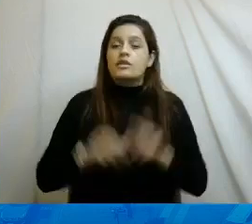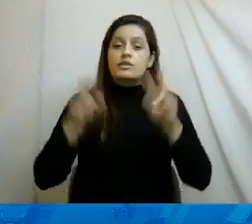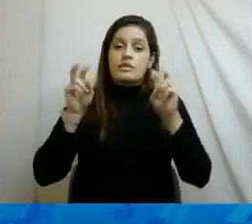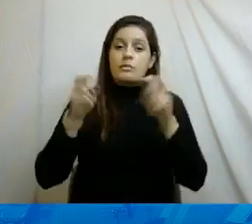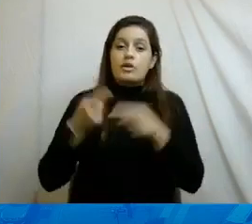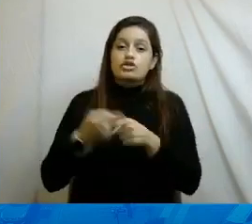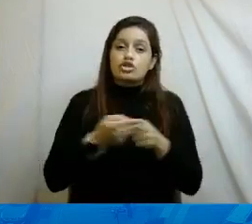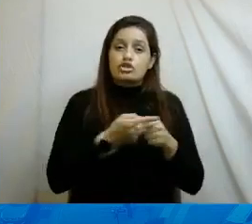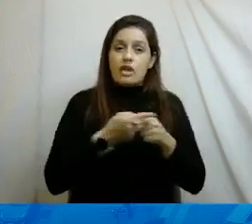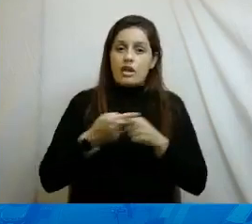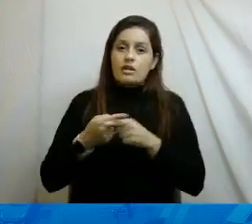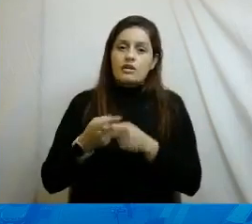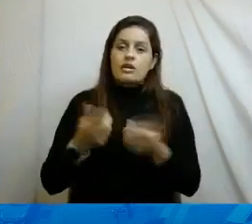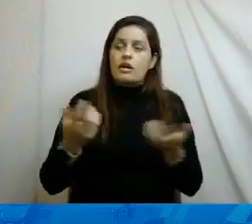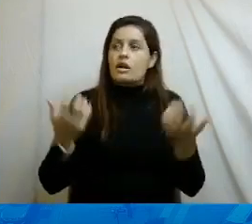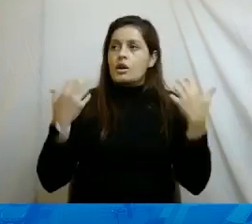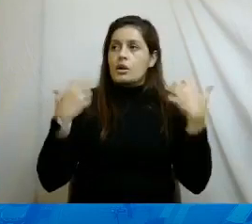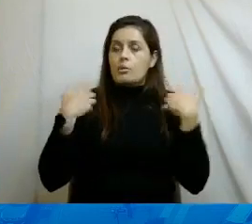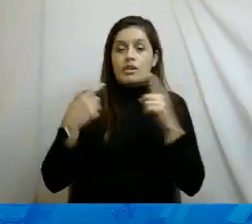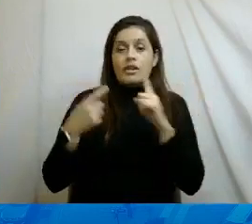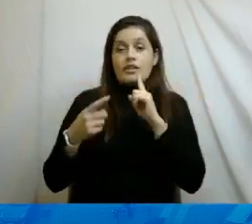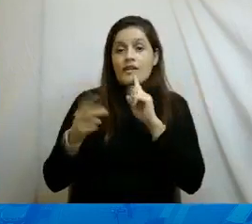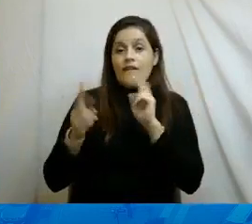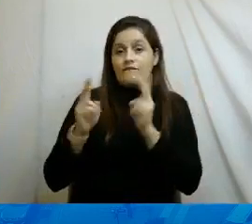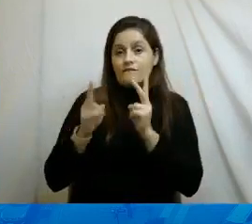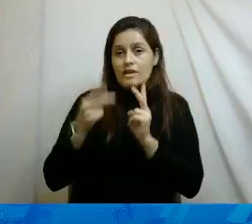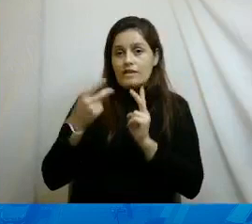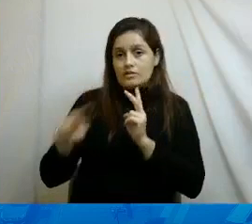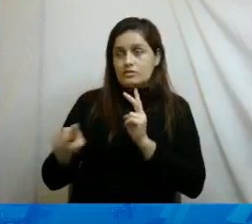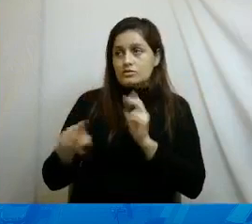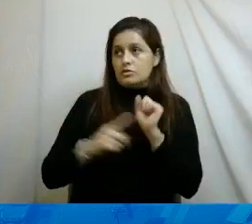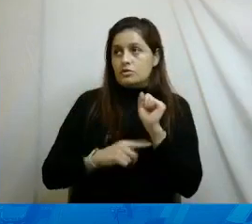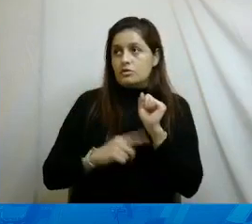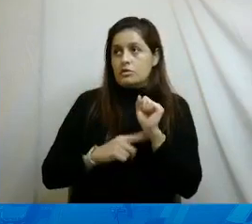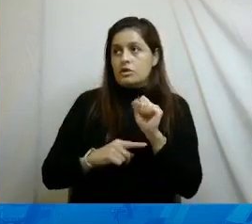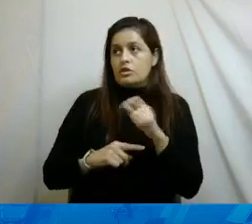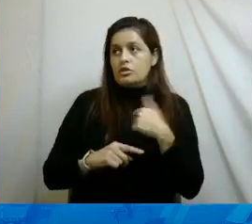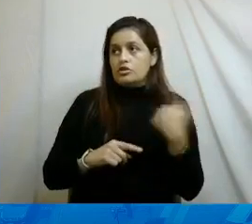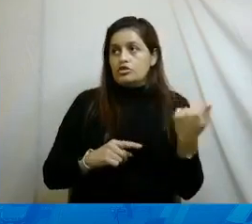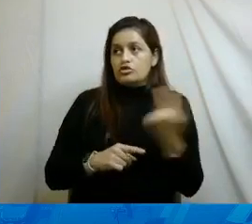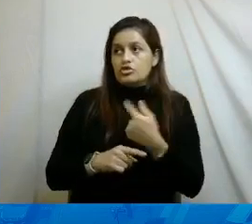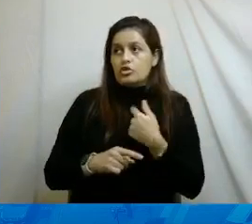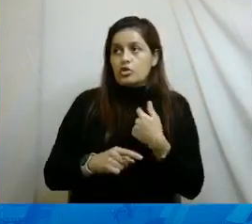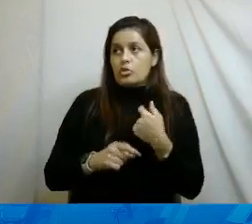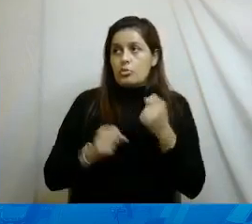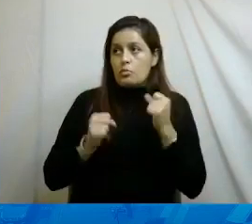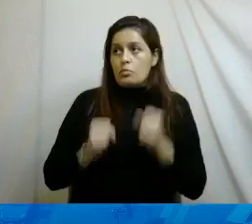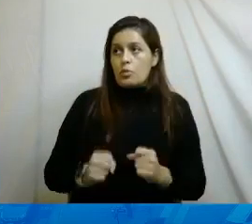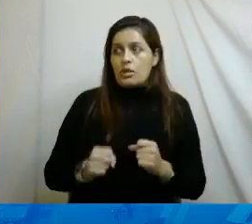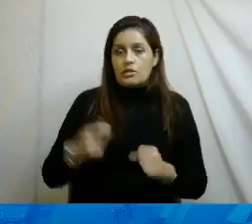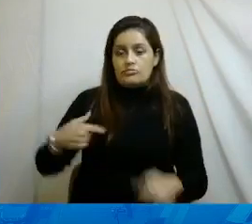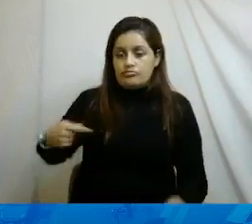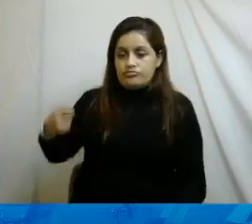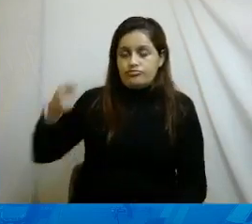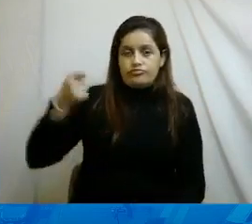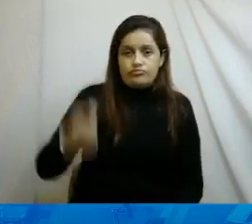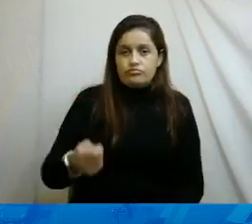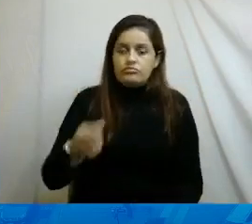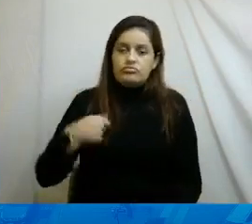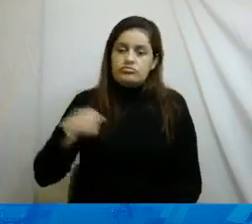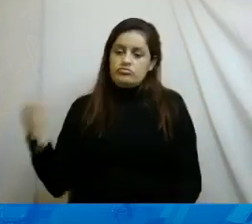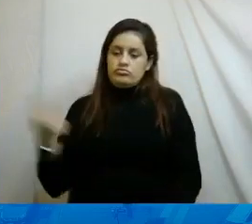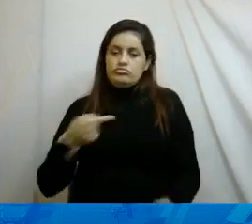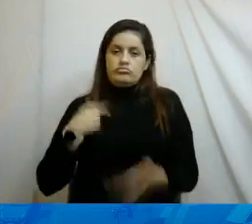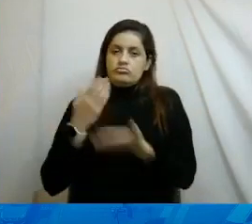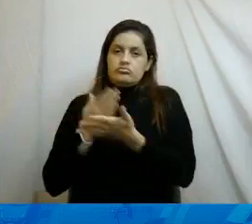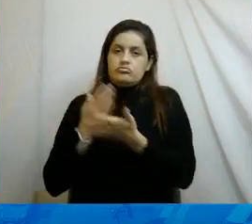que corresponden a la situación que pueda estar viviendo la familia no nos compete más allá en poder tampoco solventar, porque no nos corresponde como institución